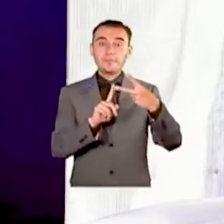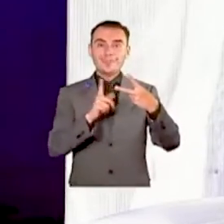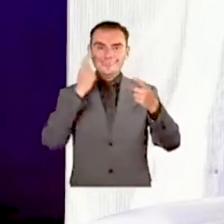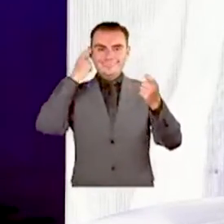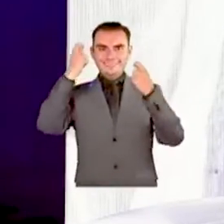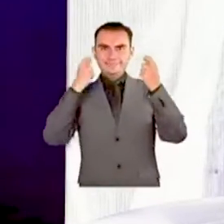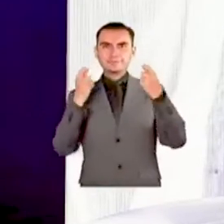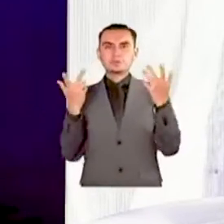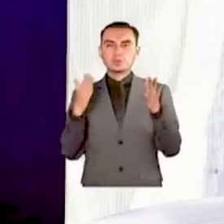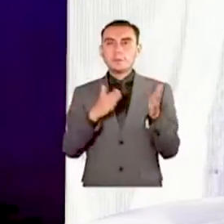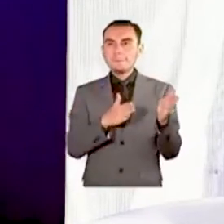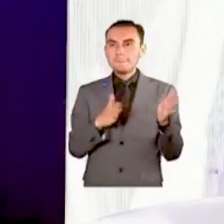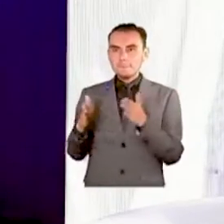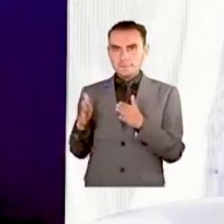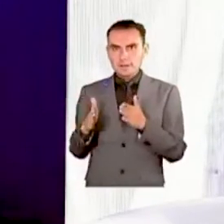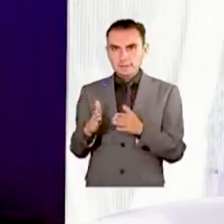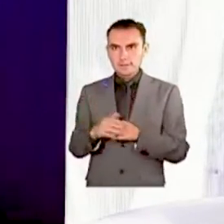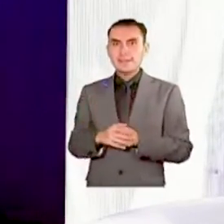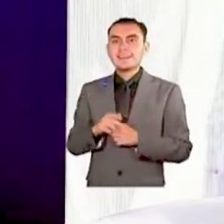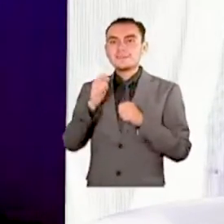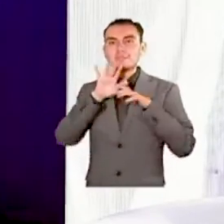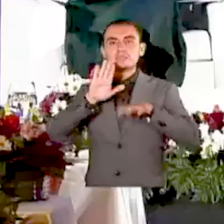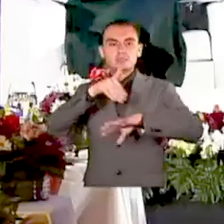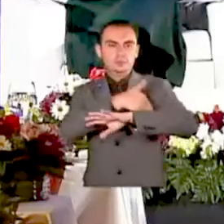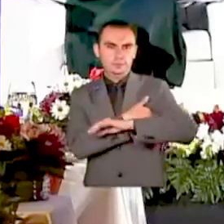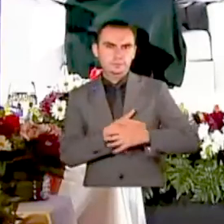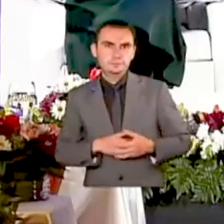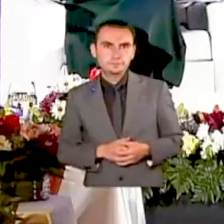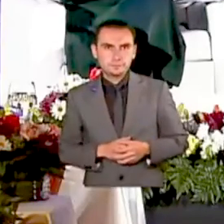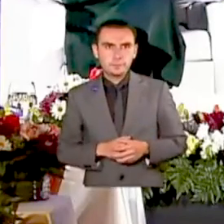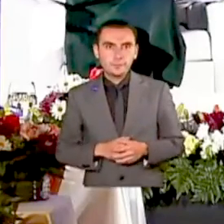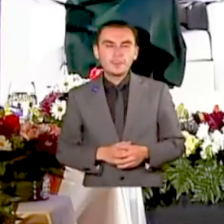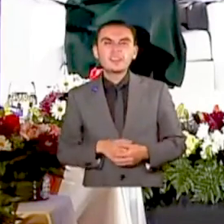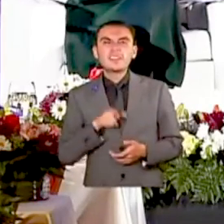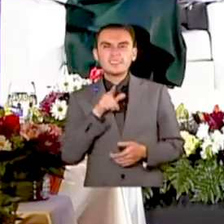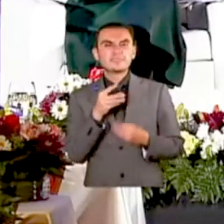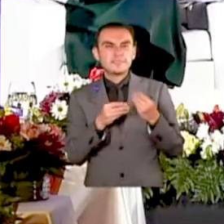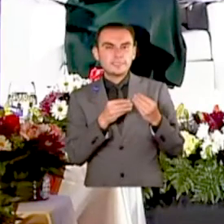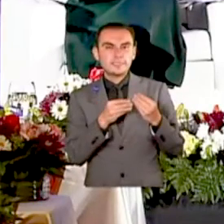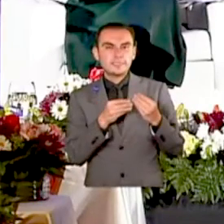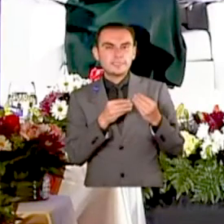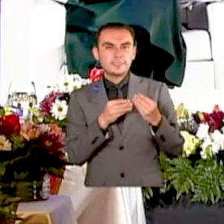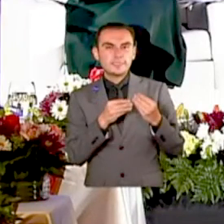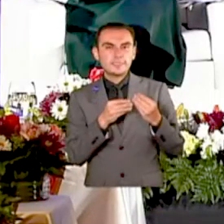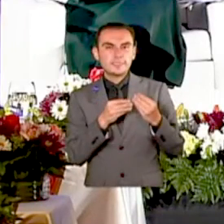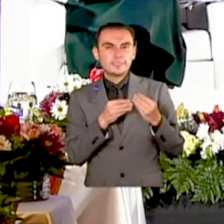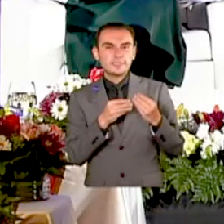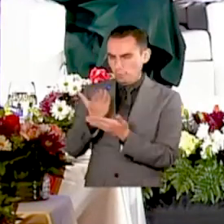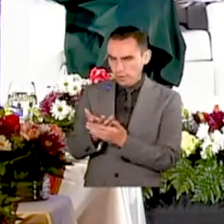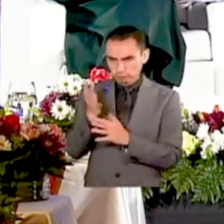Procuraduría es el Plan Decenal del Ministerio Público. Este se constituye en la primera